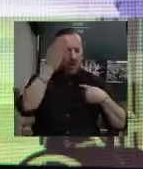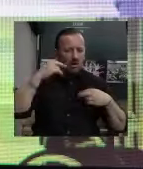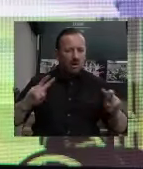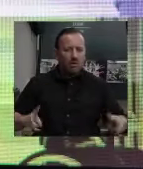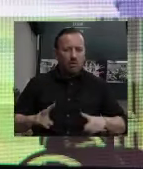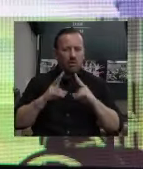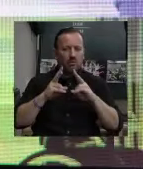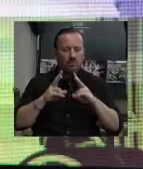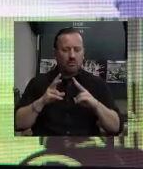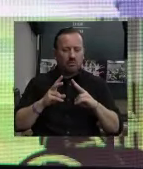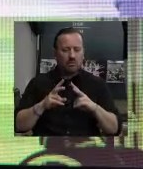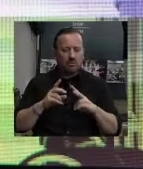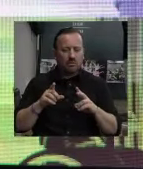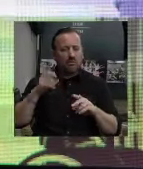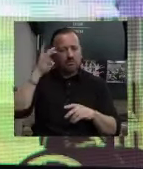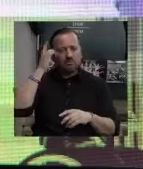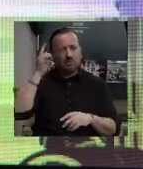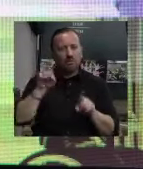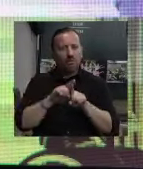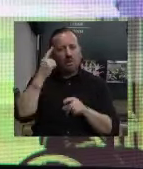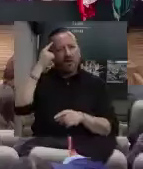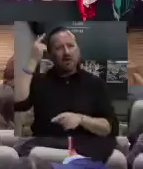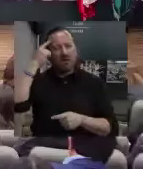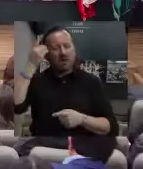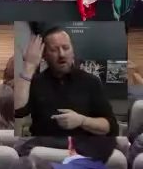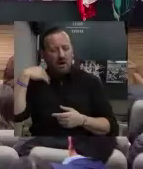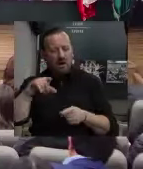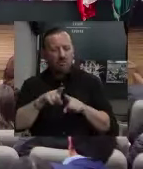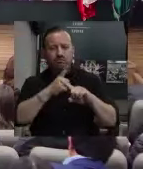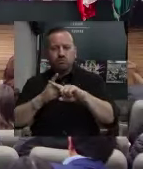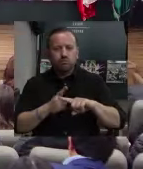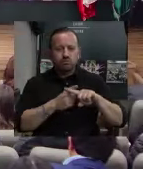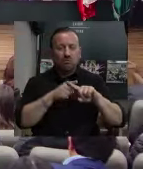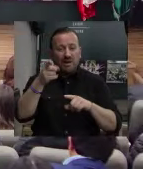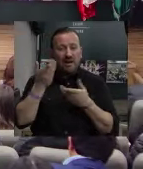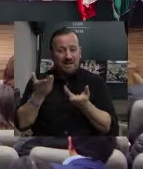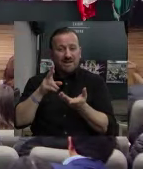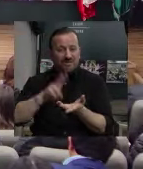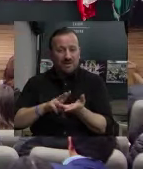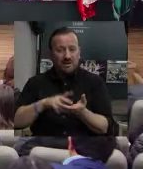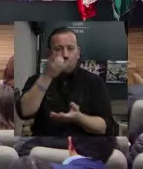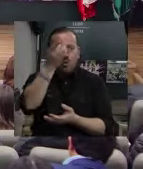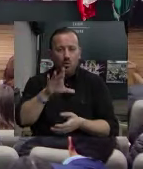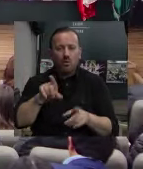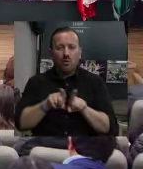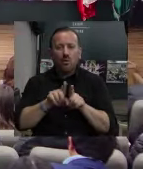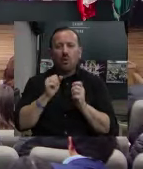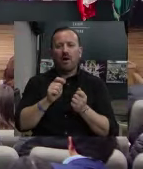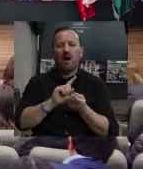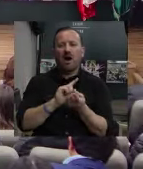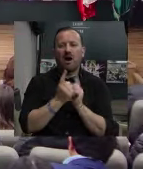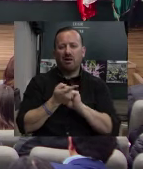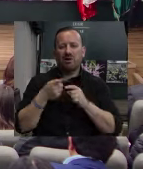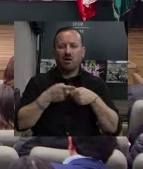la suma teológica cierto es que esa esa verdad es la única capaz de transformar la